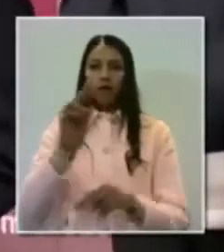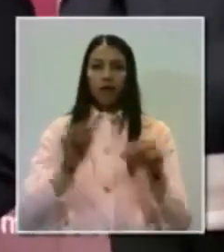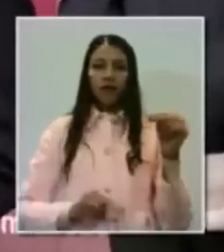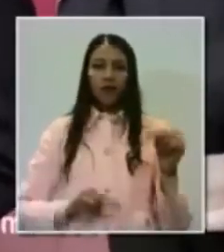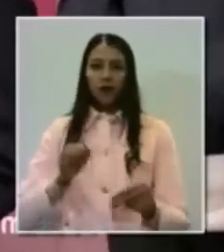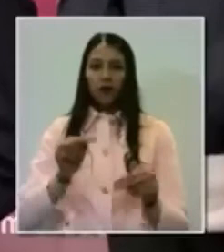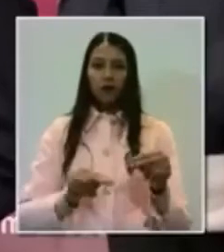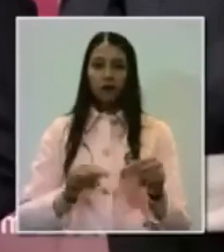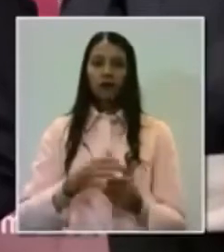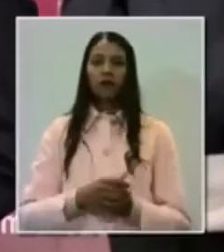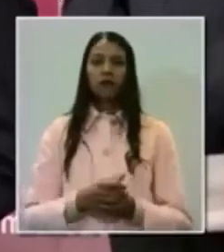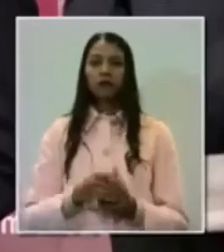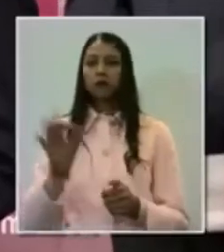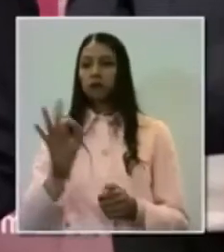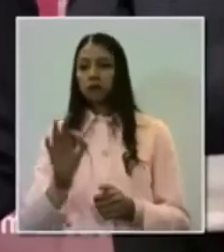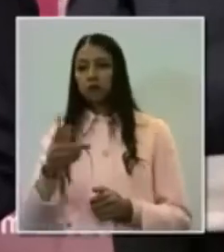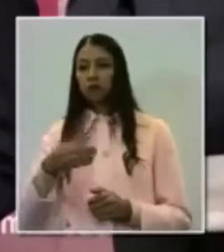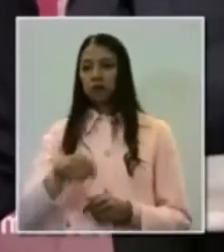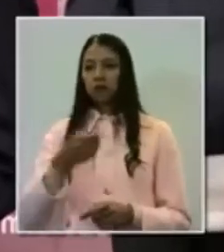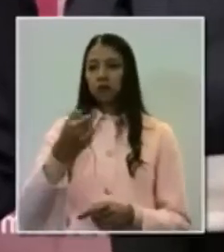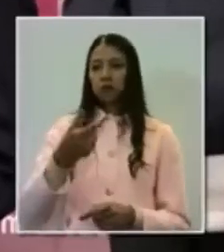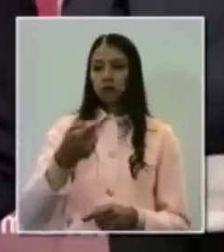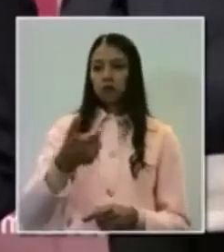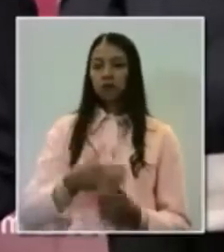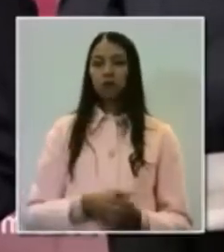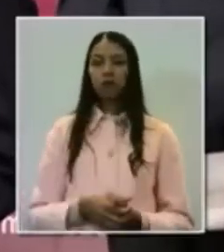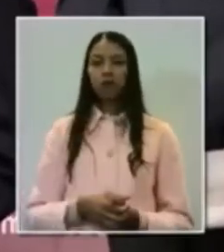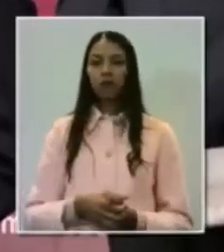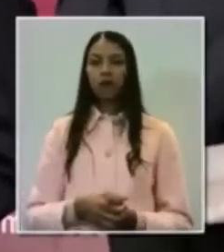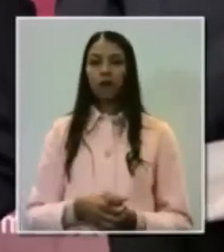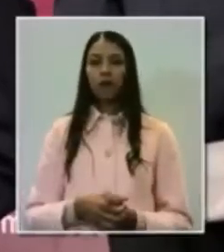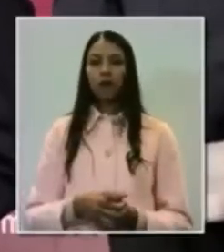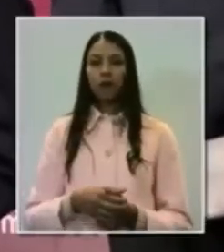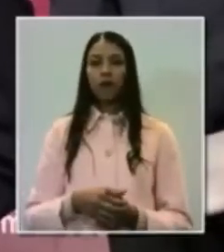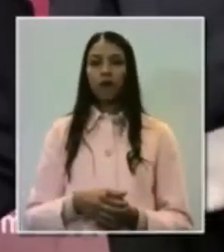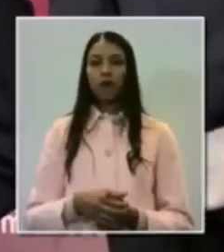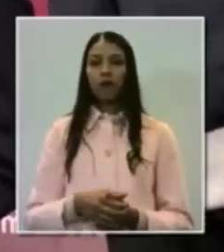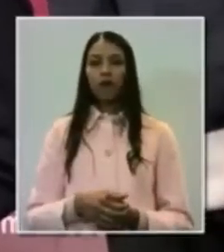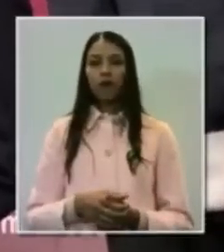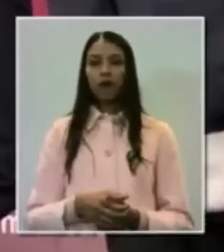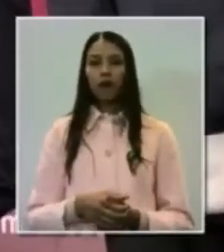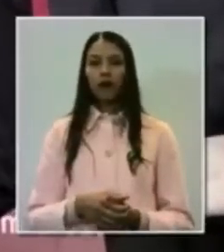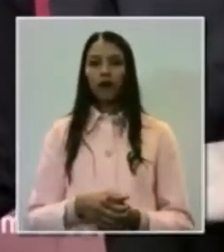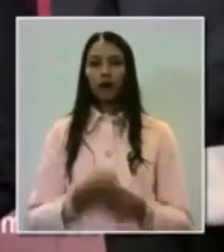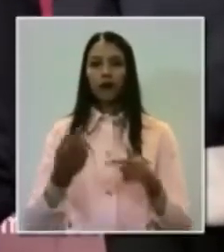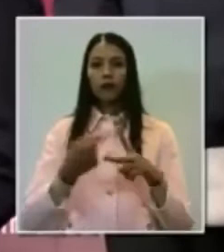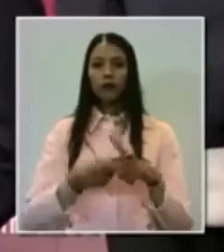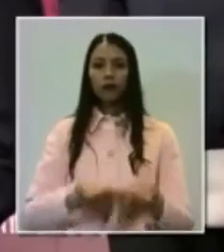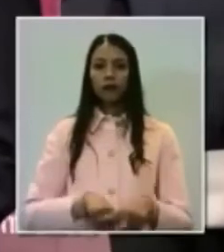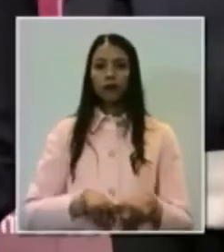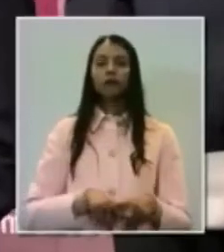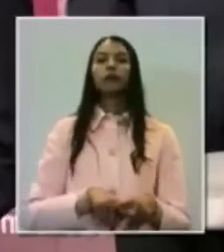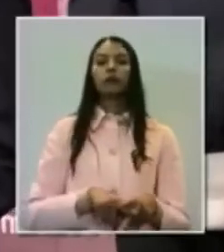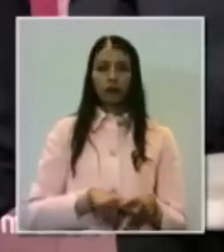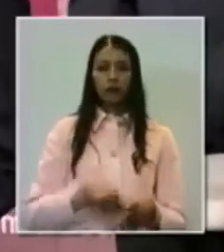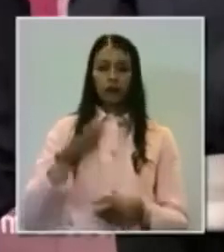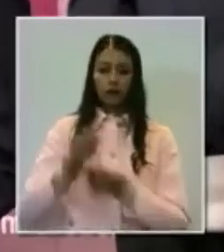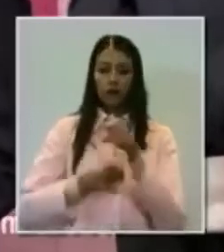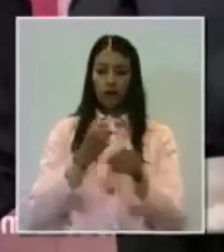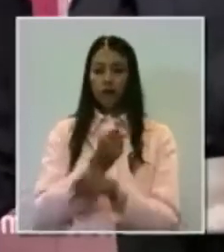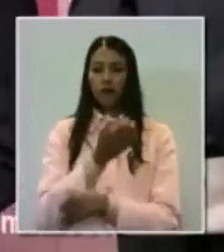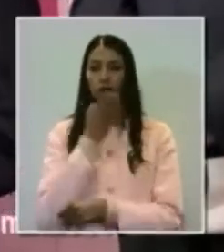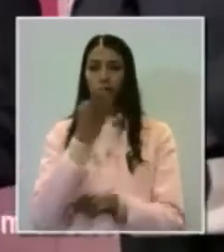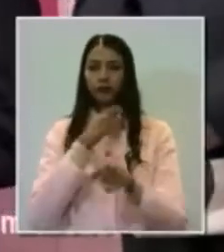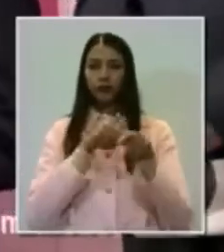niveles. A lo mejor por eso un poquito muy apegados al inicio del ciclo escolar.